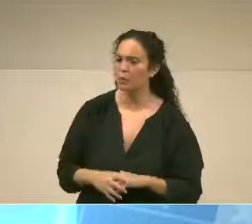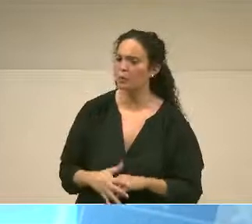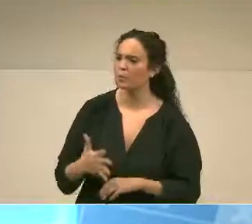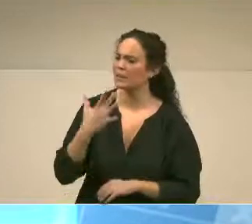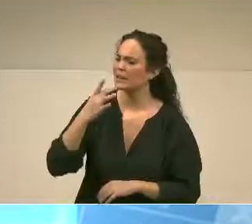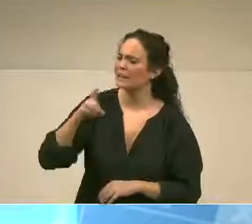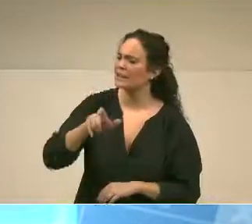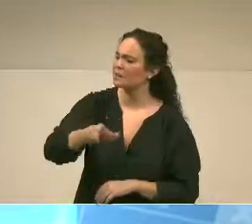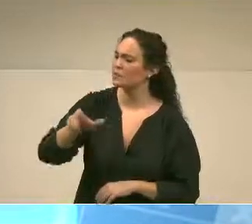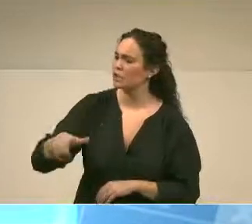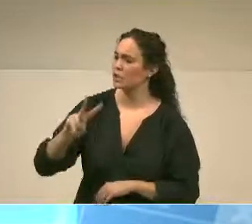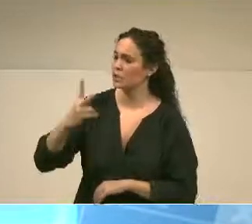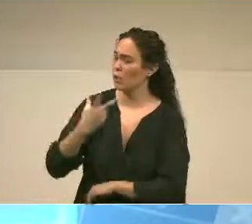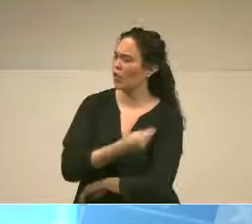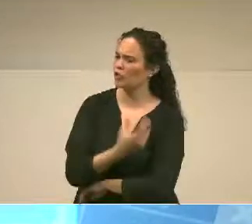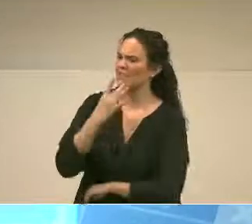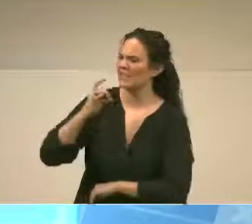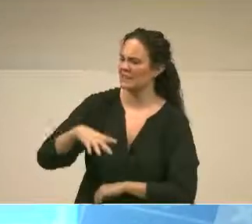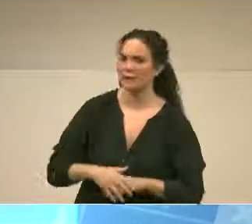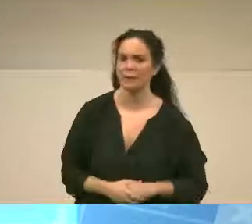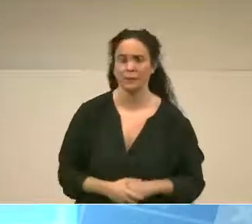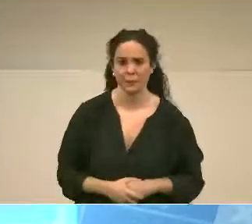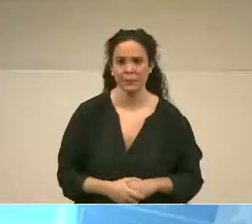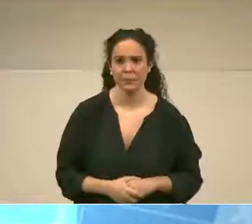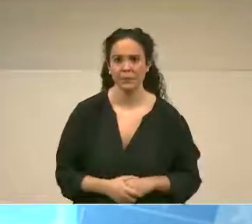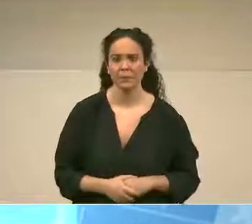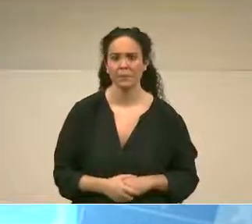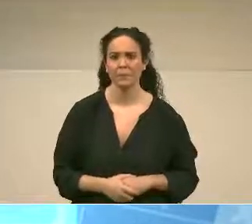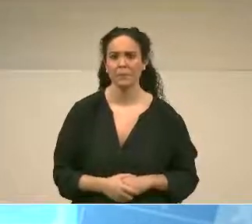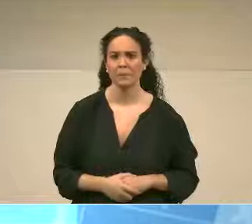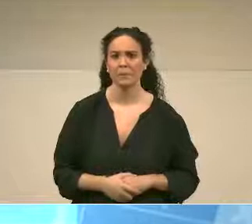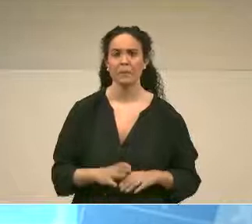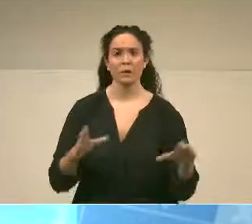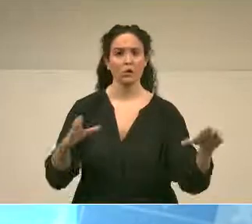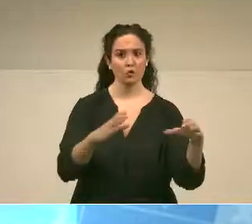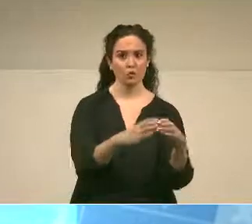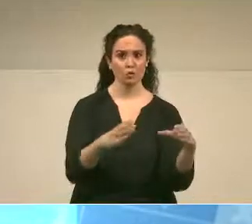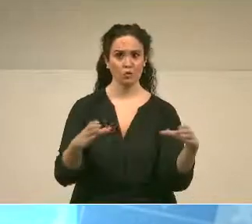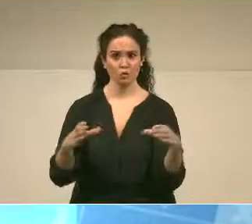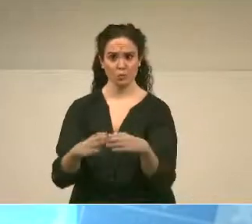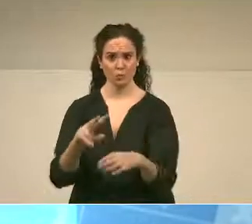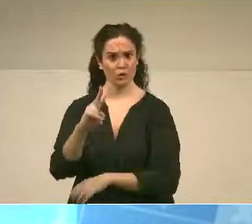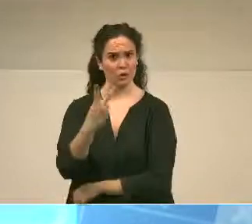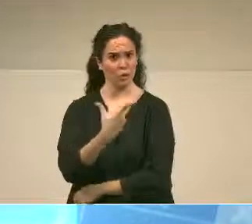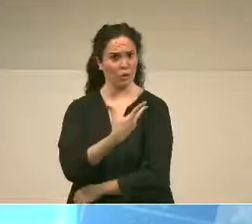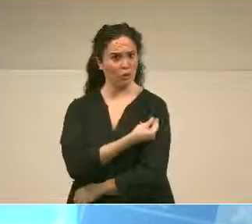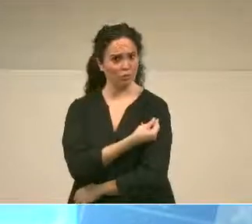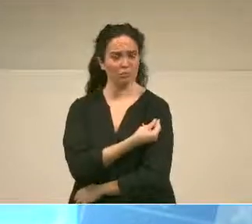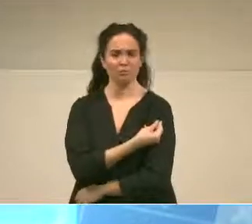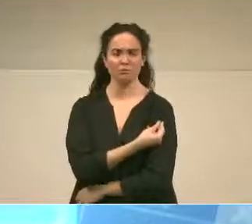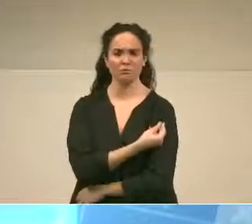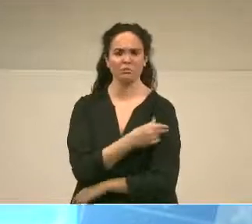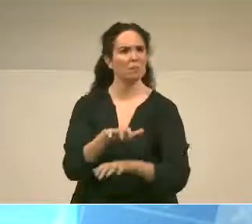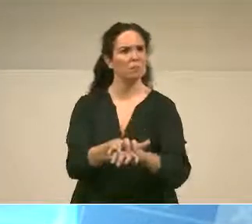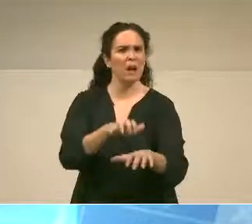estos sanitarios? Estos sanitarios son equipos que estaban fundamentalmente en